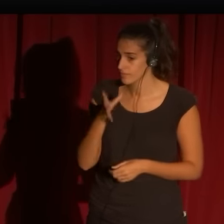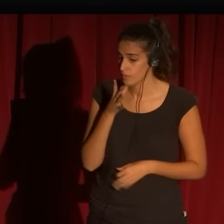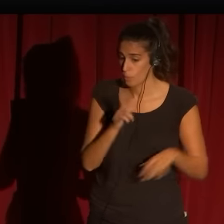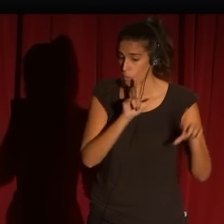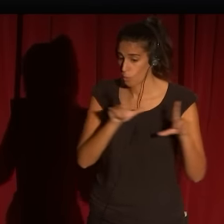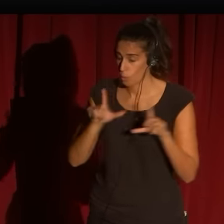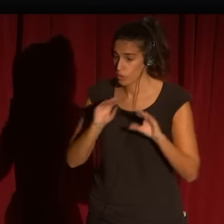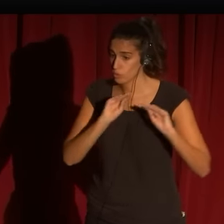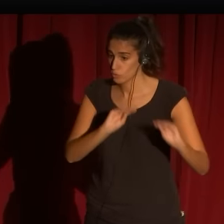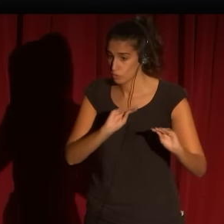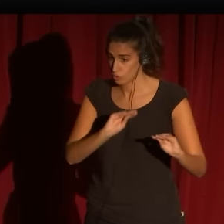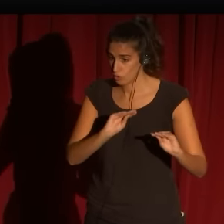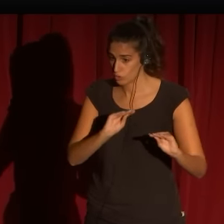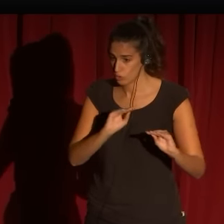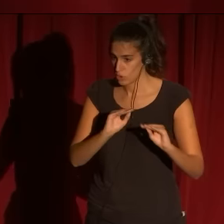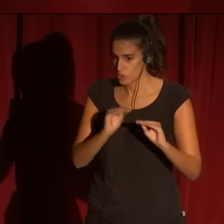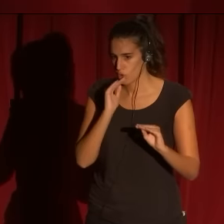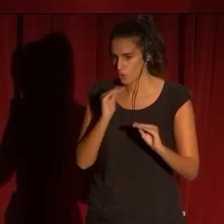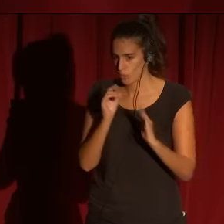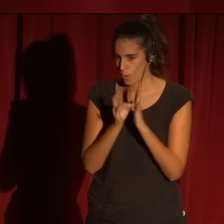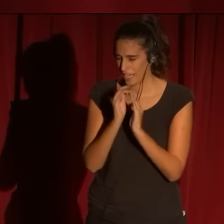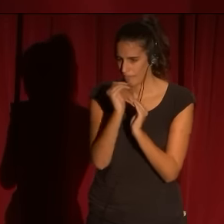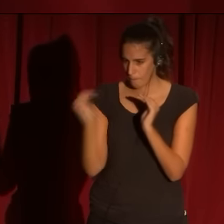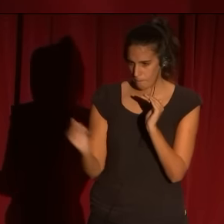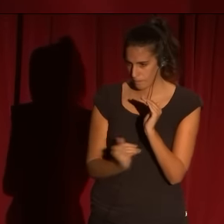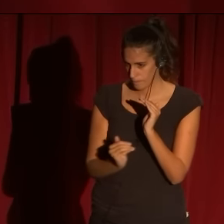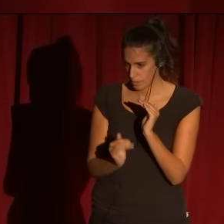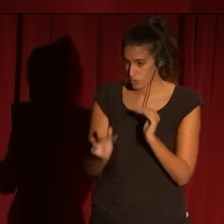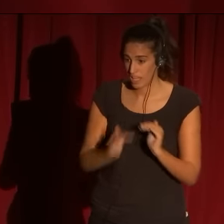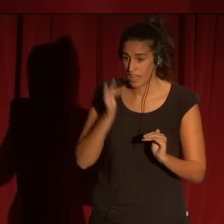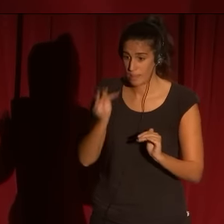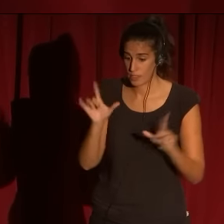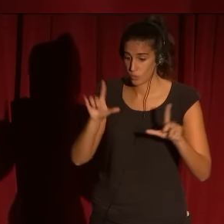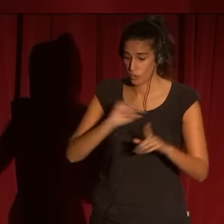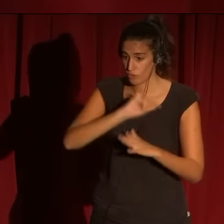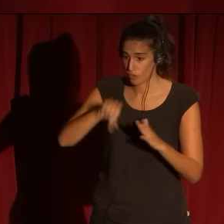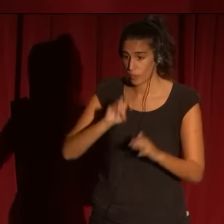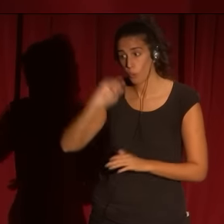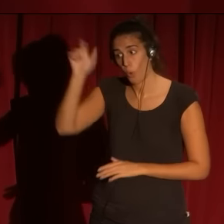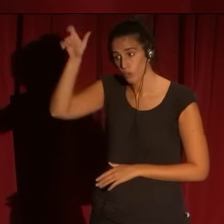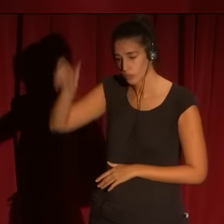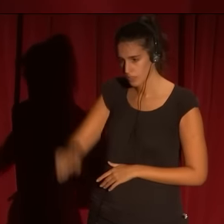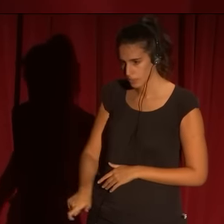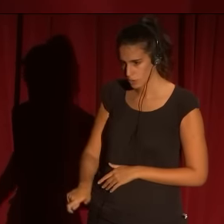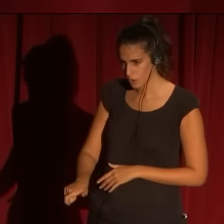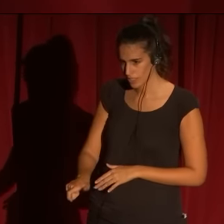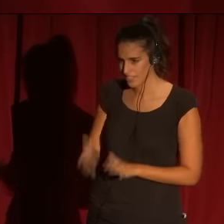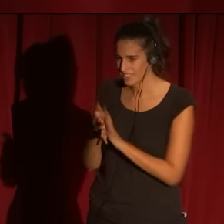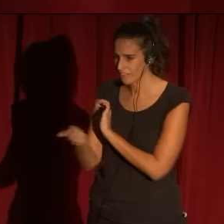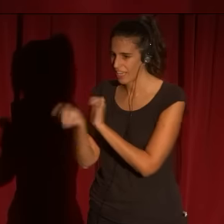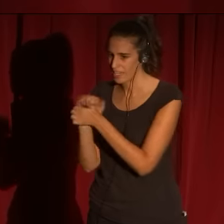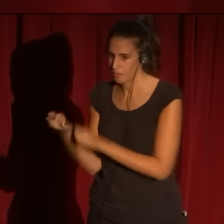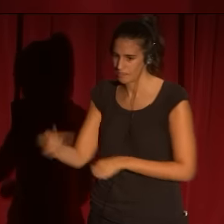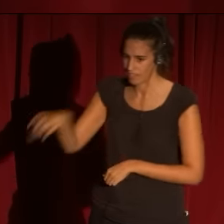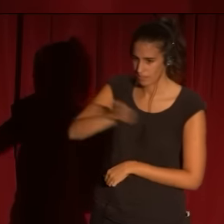cuadros que tienen su nombre que son inferiores a los demás y también porque hay cuadros firmados por otros pintores que claramente imitan los